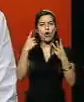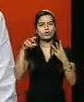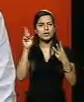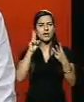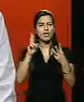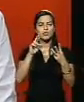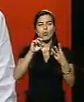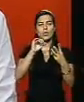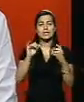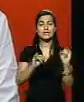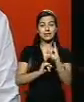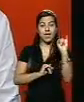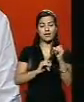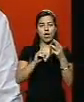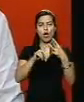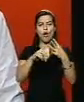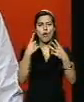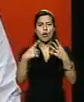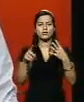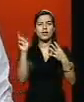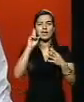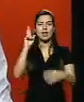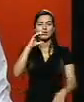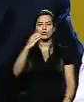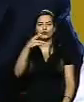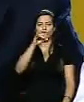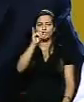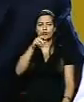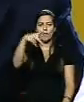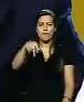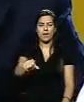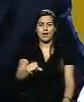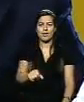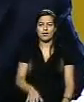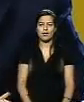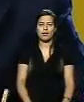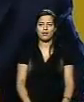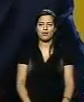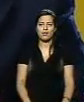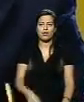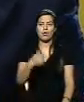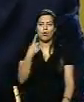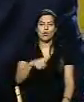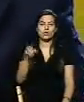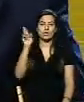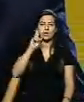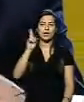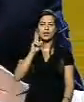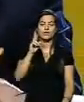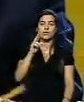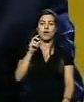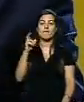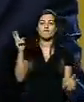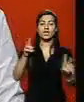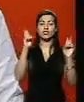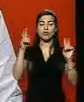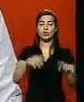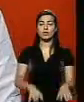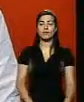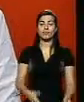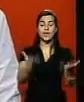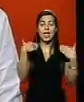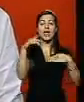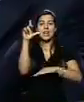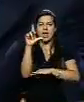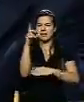Radio Izquierda de Nayuatá. Radio Chuspa. La Soberana del Litoral Central, 102.9 FM. Radio Victoria de Caravallera. el Estado